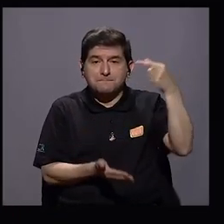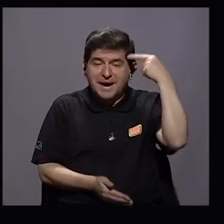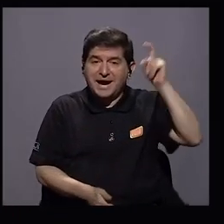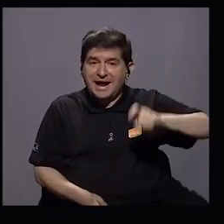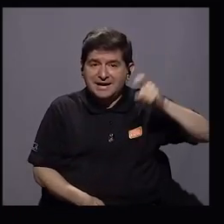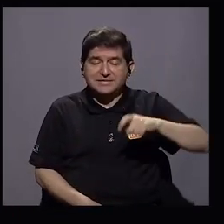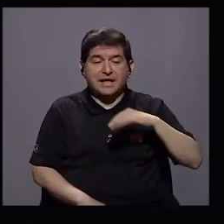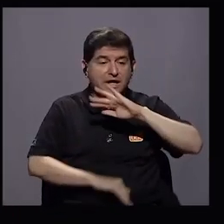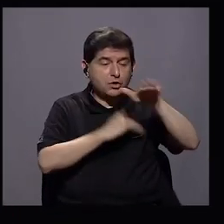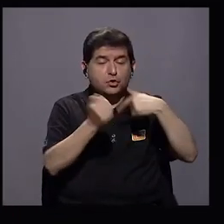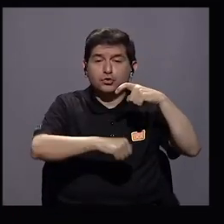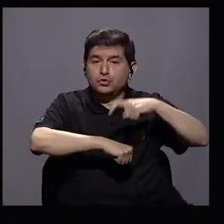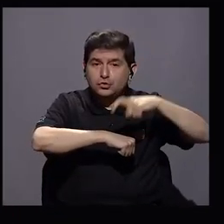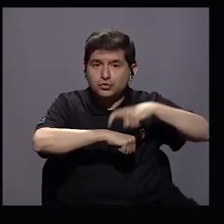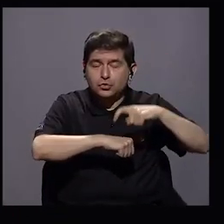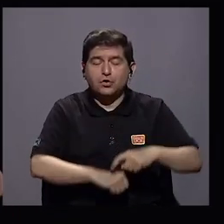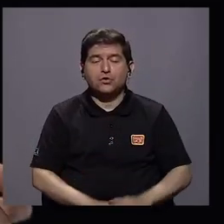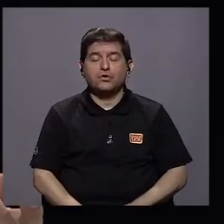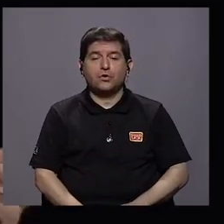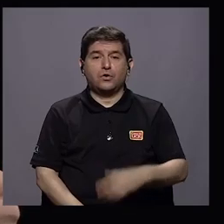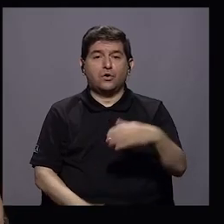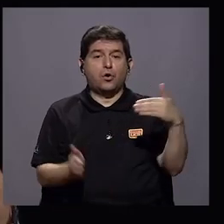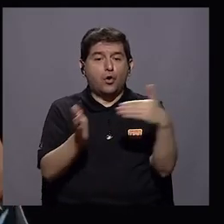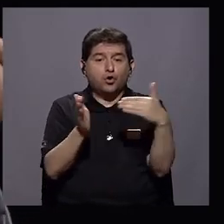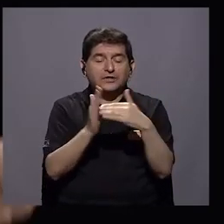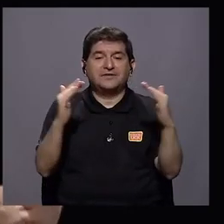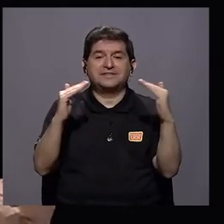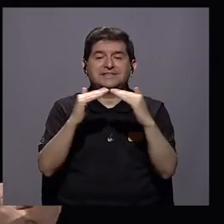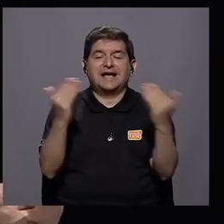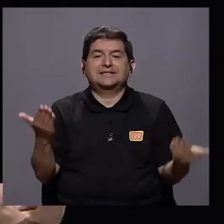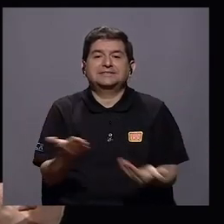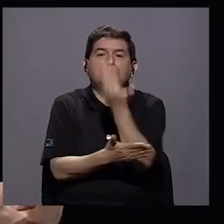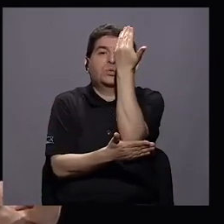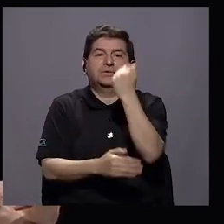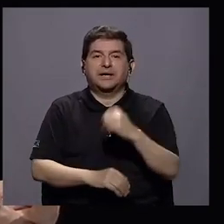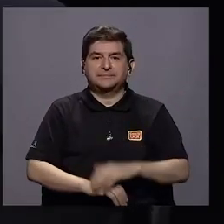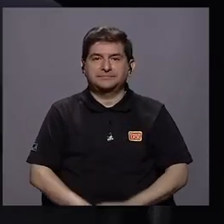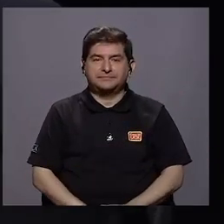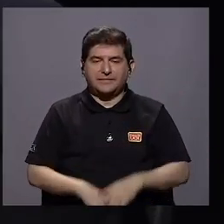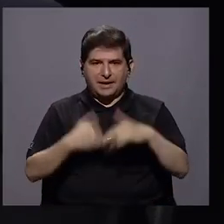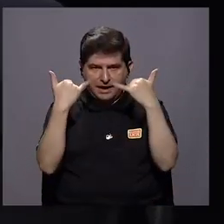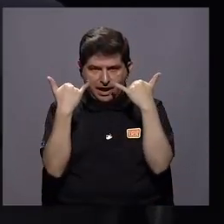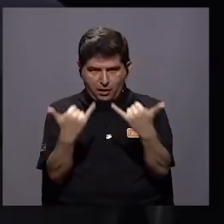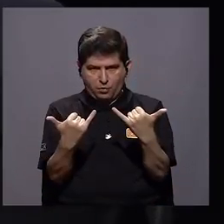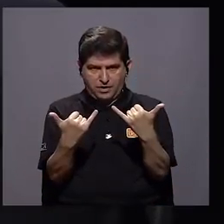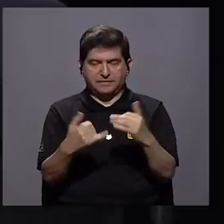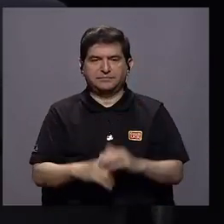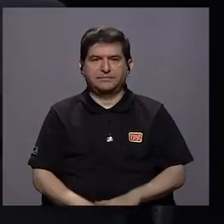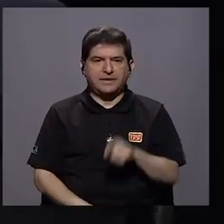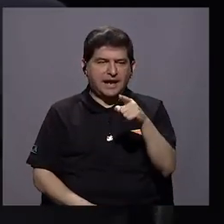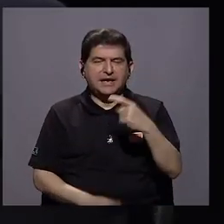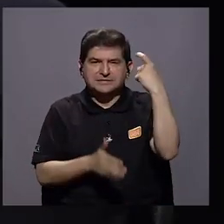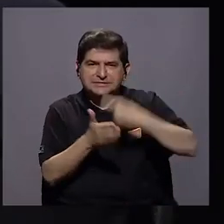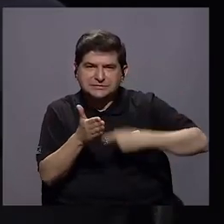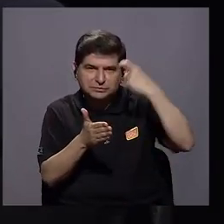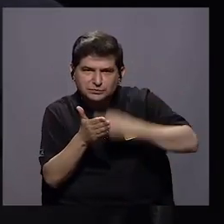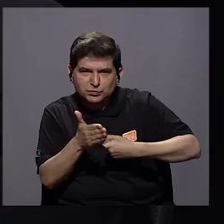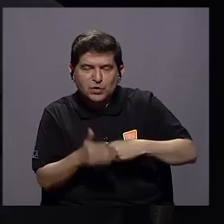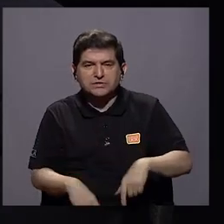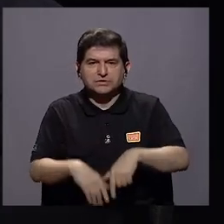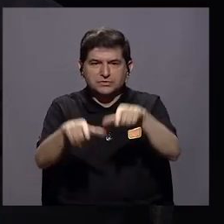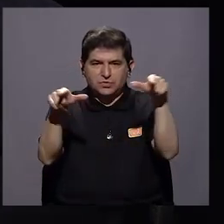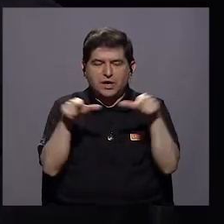Estado durante todo ese tiempo nuestra casa casi otra vez nueva, ¿verdad? Ahora, ese impuesto a